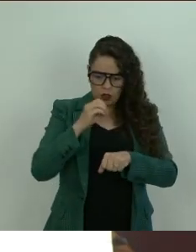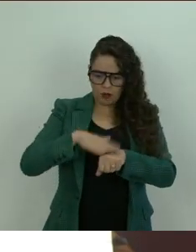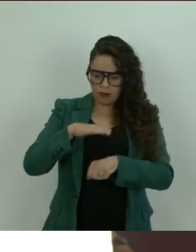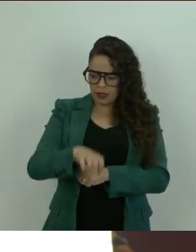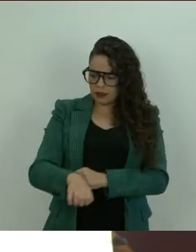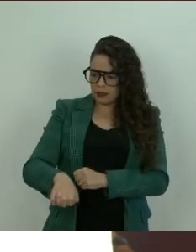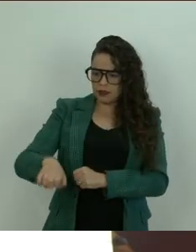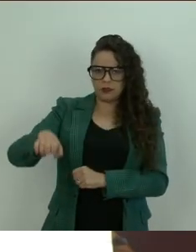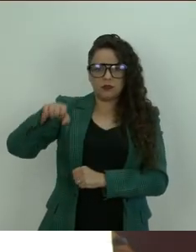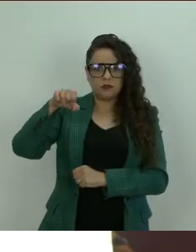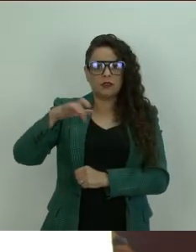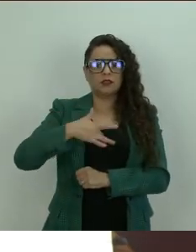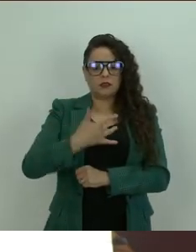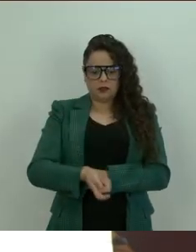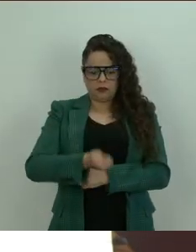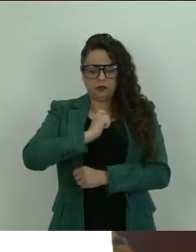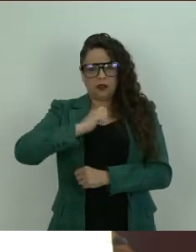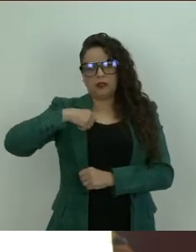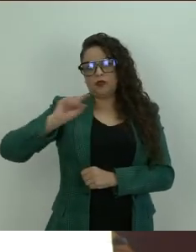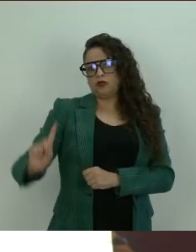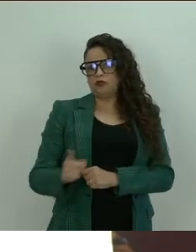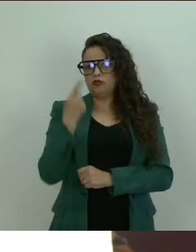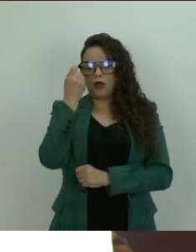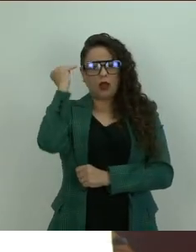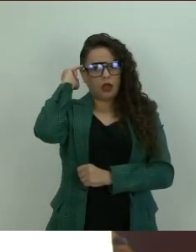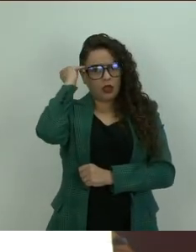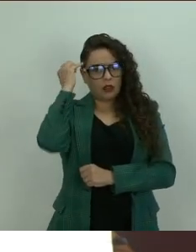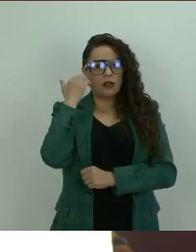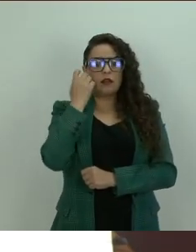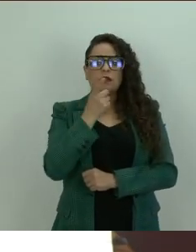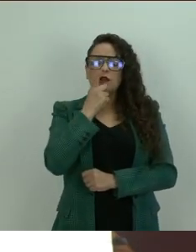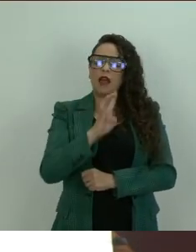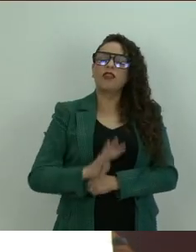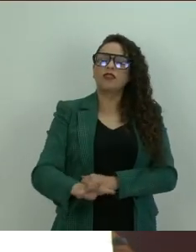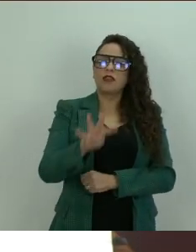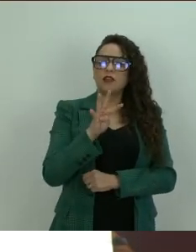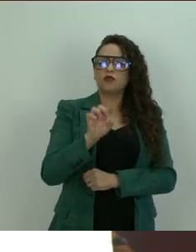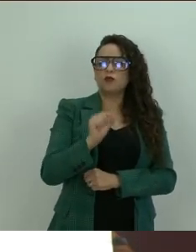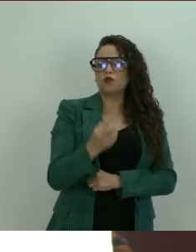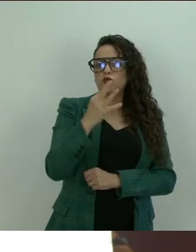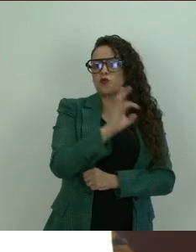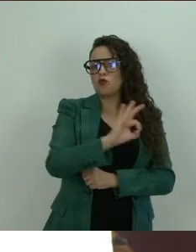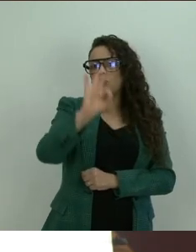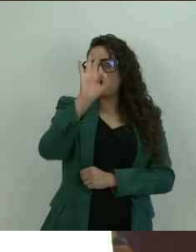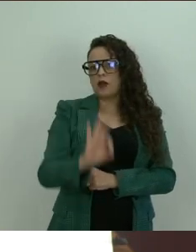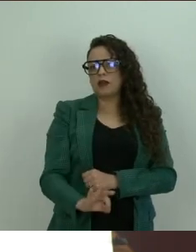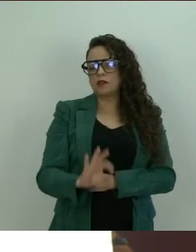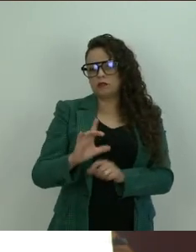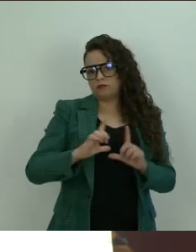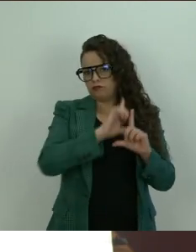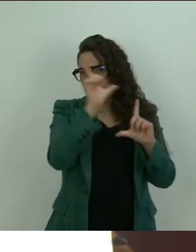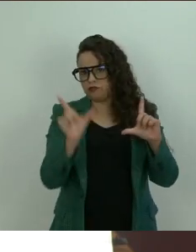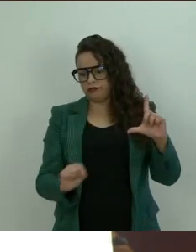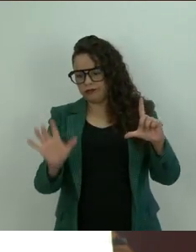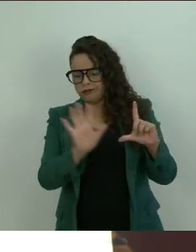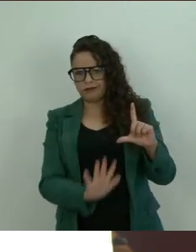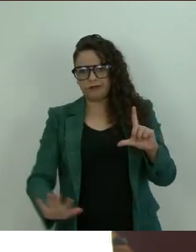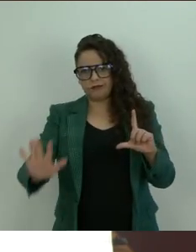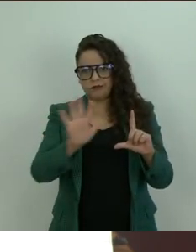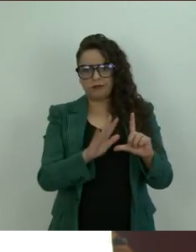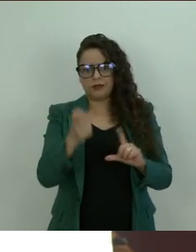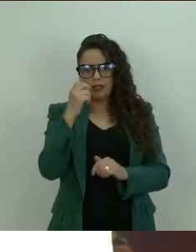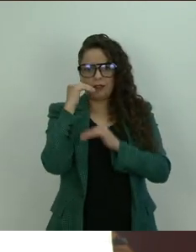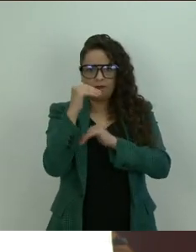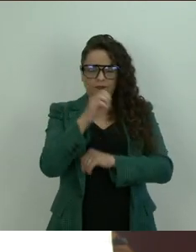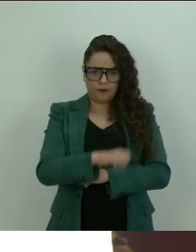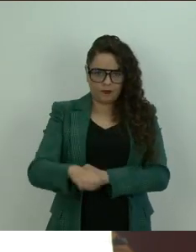se autoidentifican como indígenas, lo que equivale al 19.4% de la población total del país en ese rango de edad.